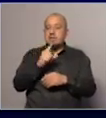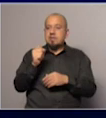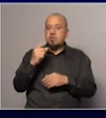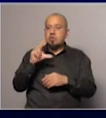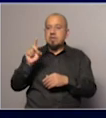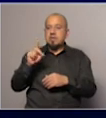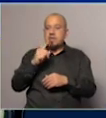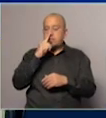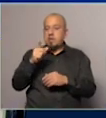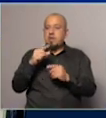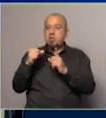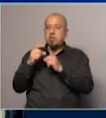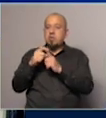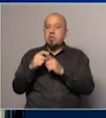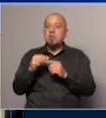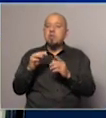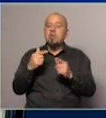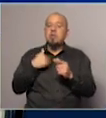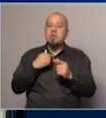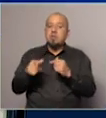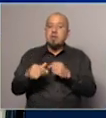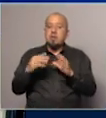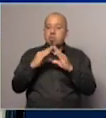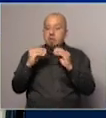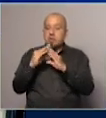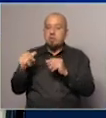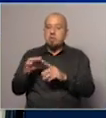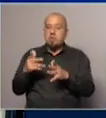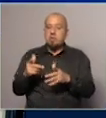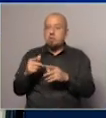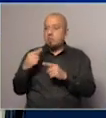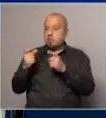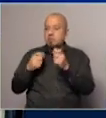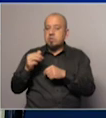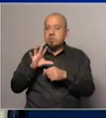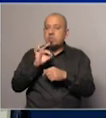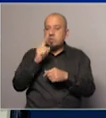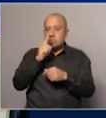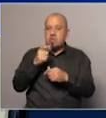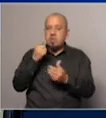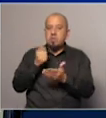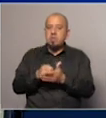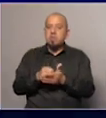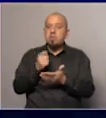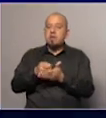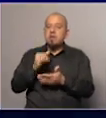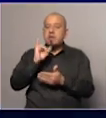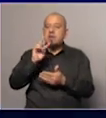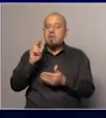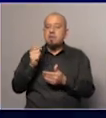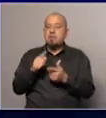las cooperativas de viviendas para construir para gente que no tiene capacidad de ahorro y de 50 mil dólares paga y la diferencia está